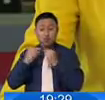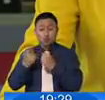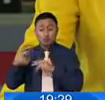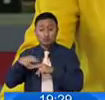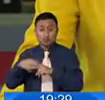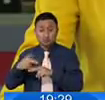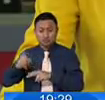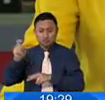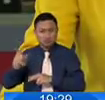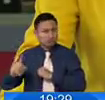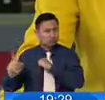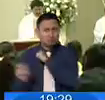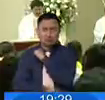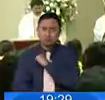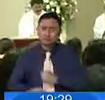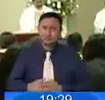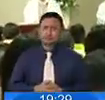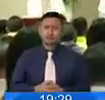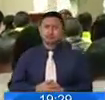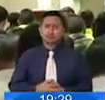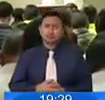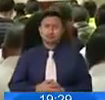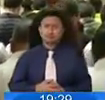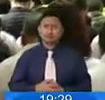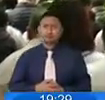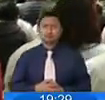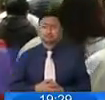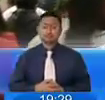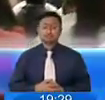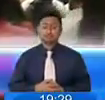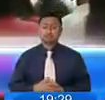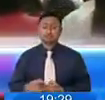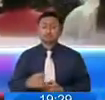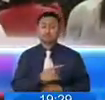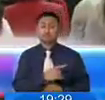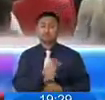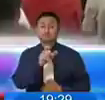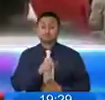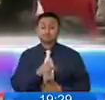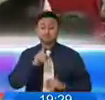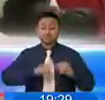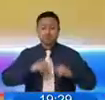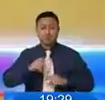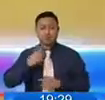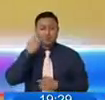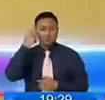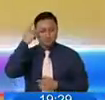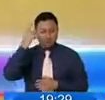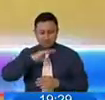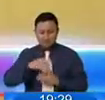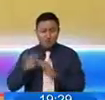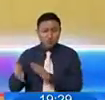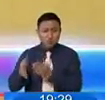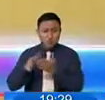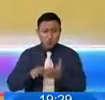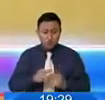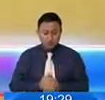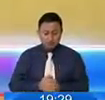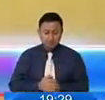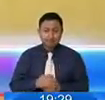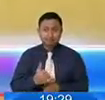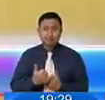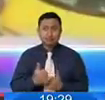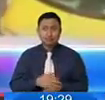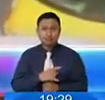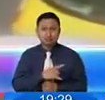taxismo exigen sanciones. Al dolor de la pérdida del ser querido, del amigo, del padre de familia, del esposo, se sumó ver